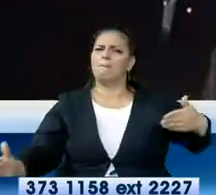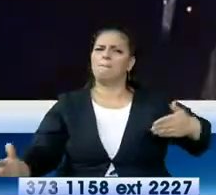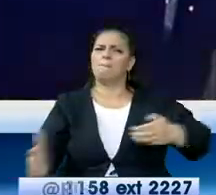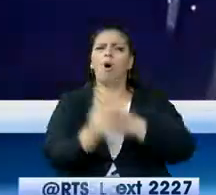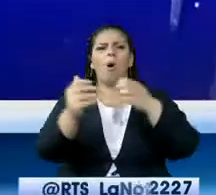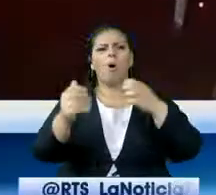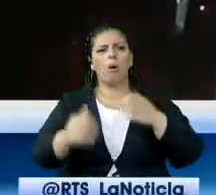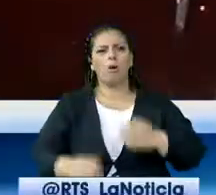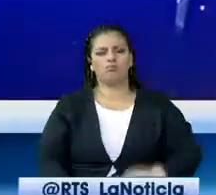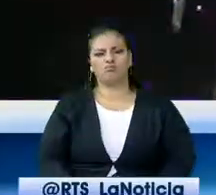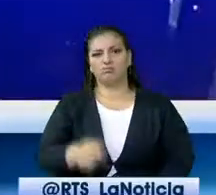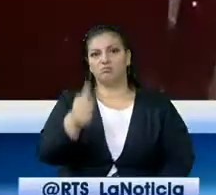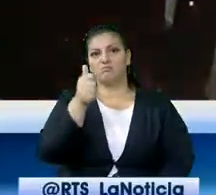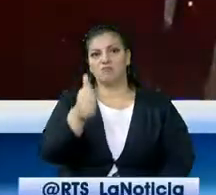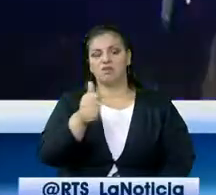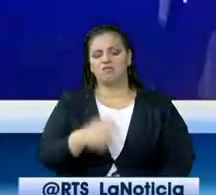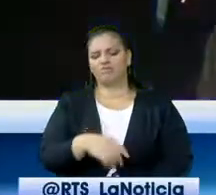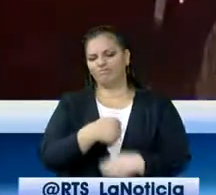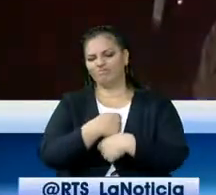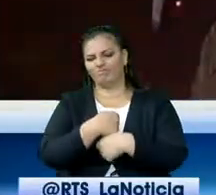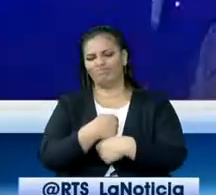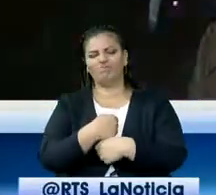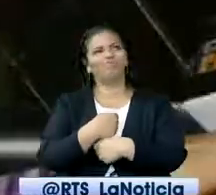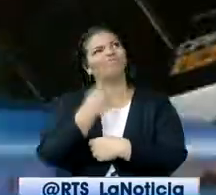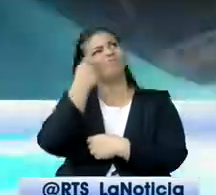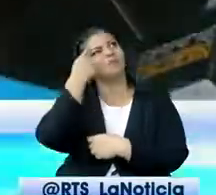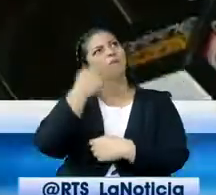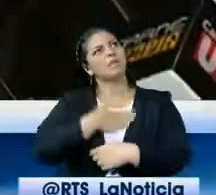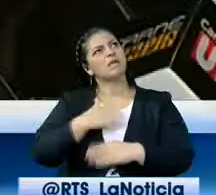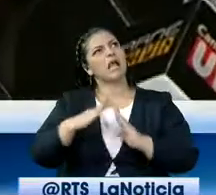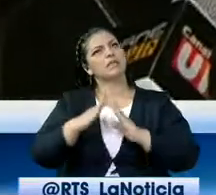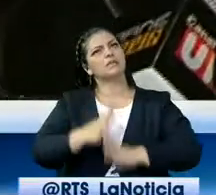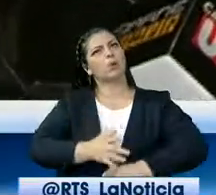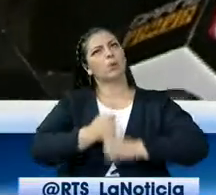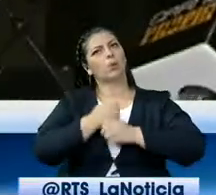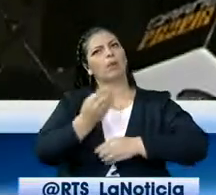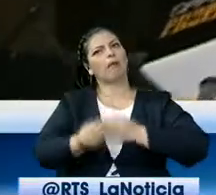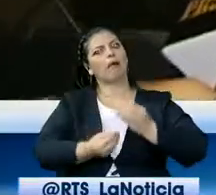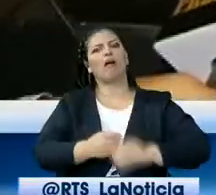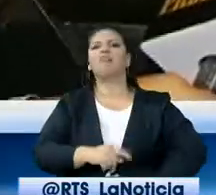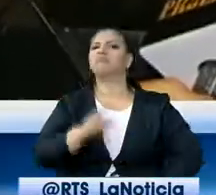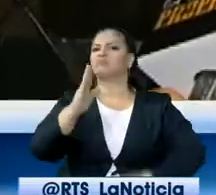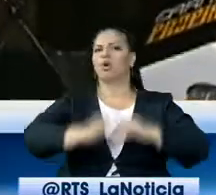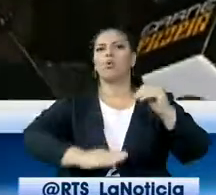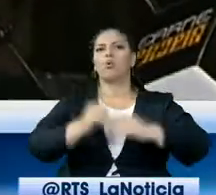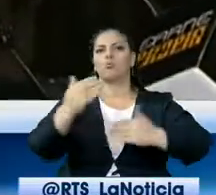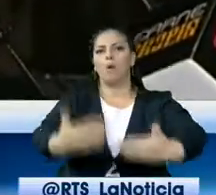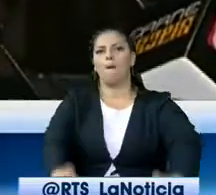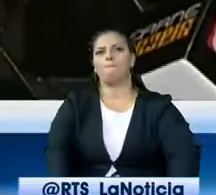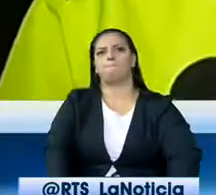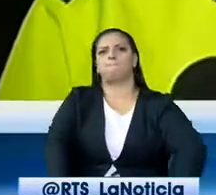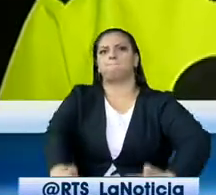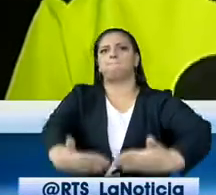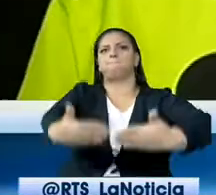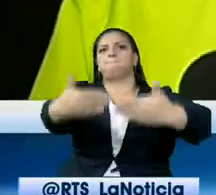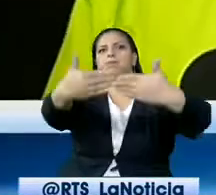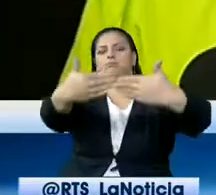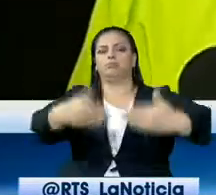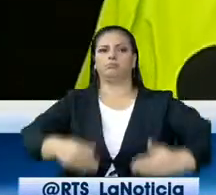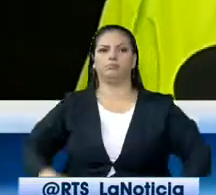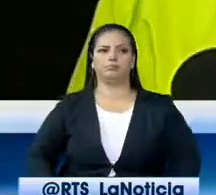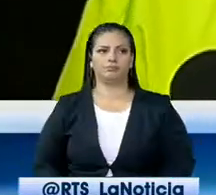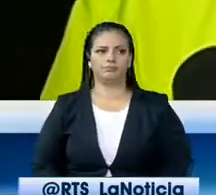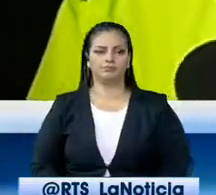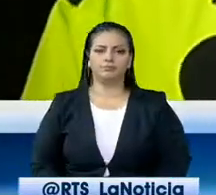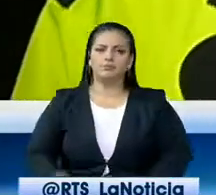las precauciones de poner un muro de contención para que justamente los carros no se vengan para acá. Las recomendaciones son que